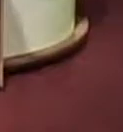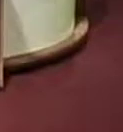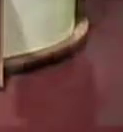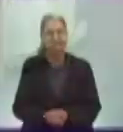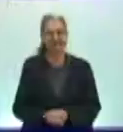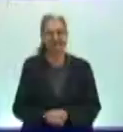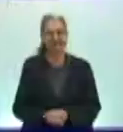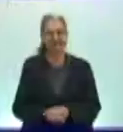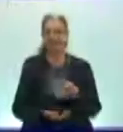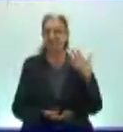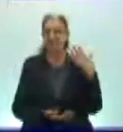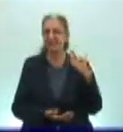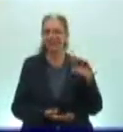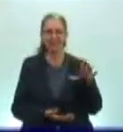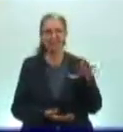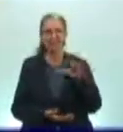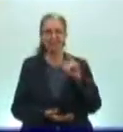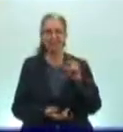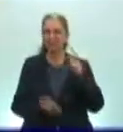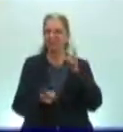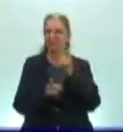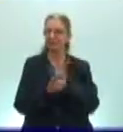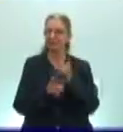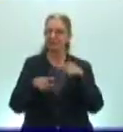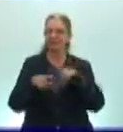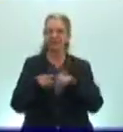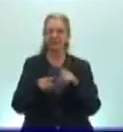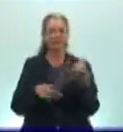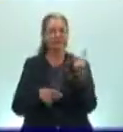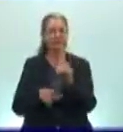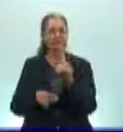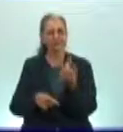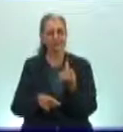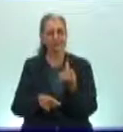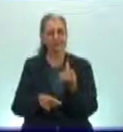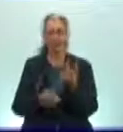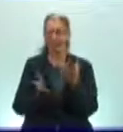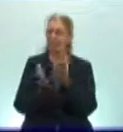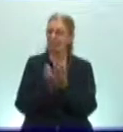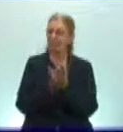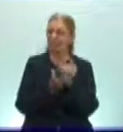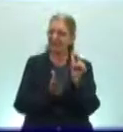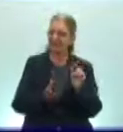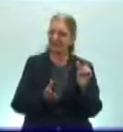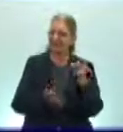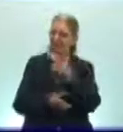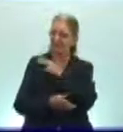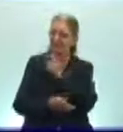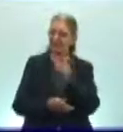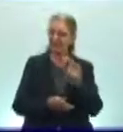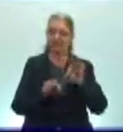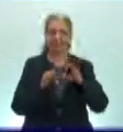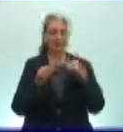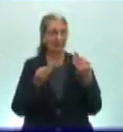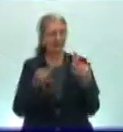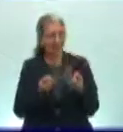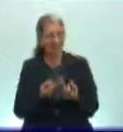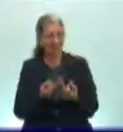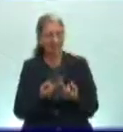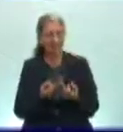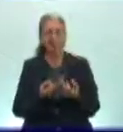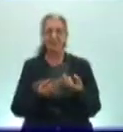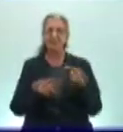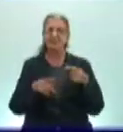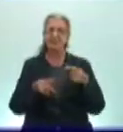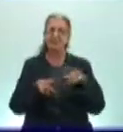Saludos a todos los que hoy se encuentran junto a nosotros, estudiantes, profesores y familiares, para